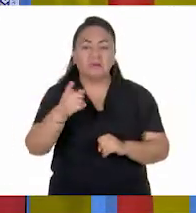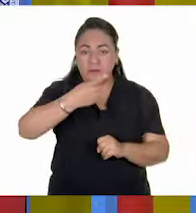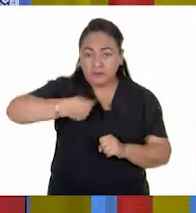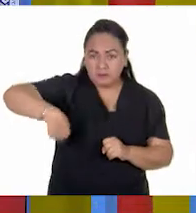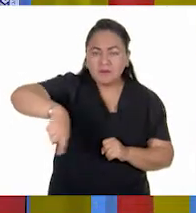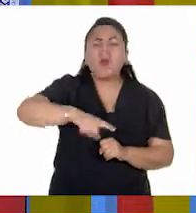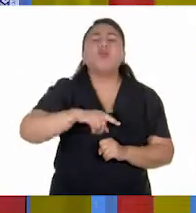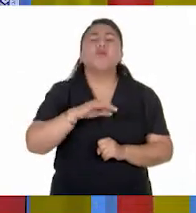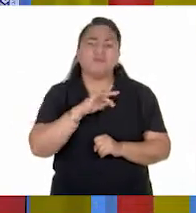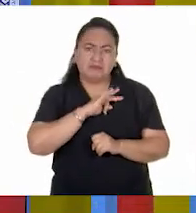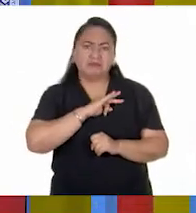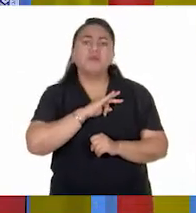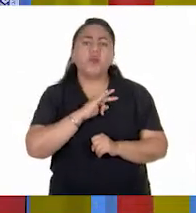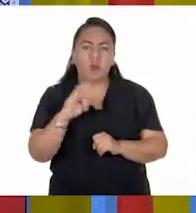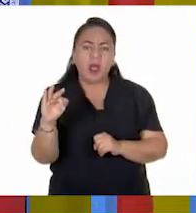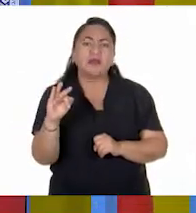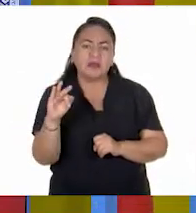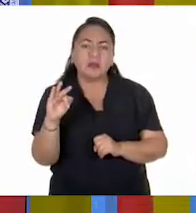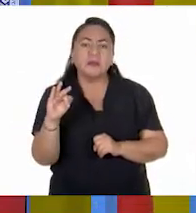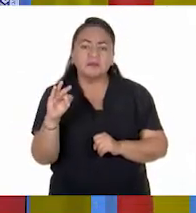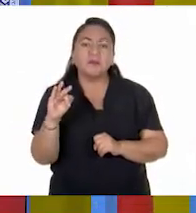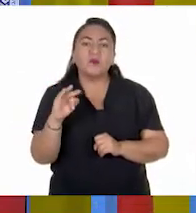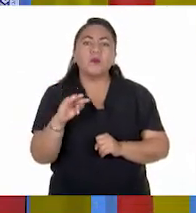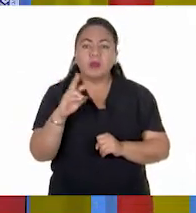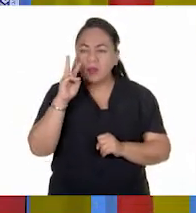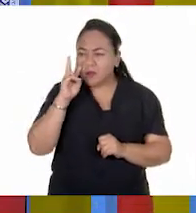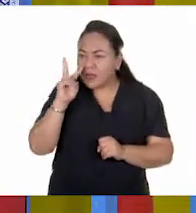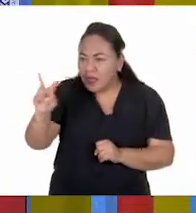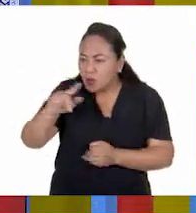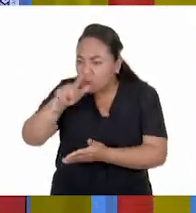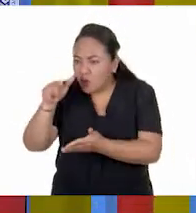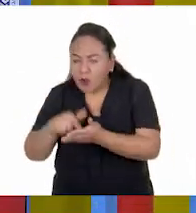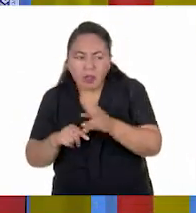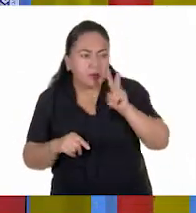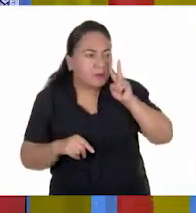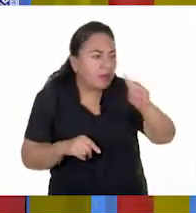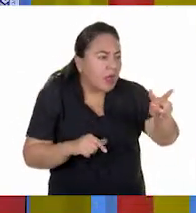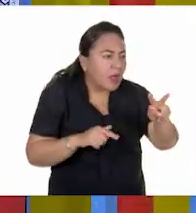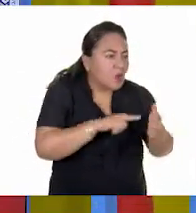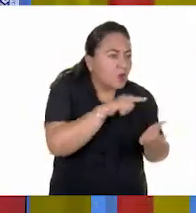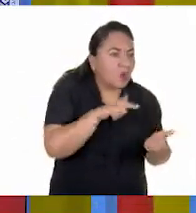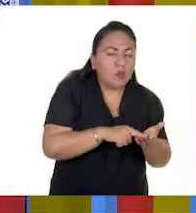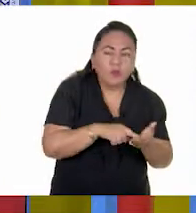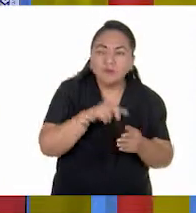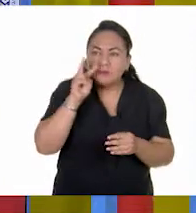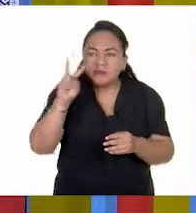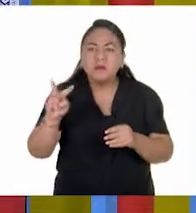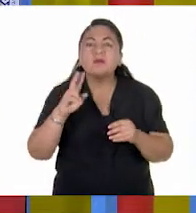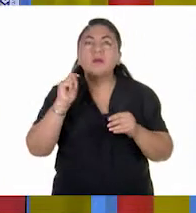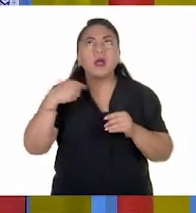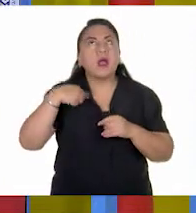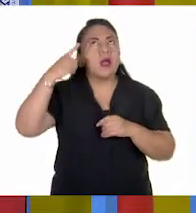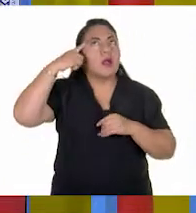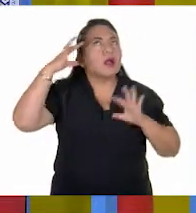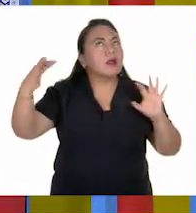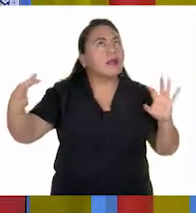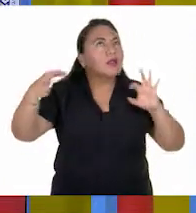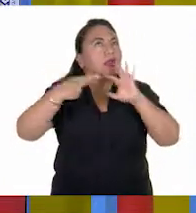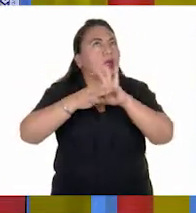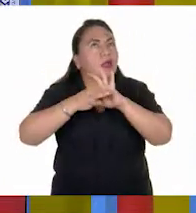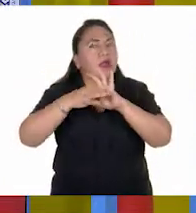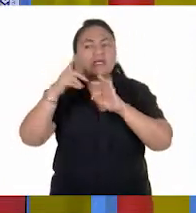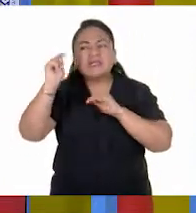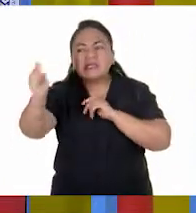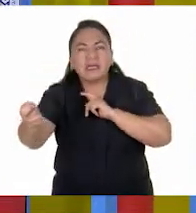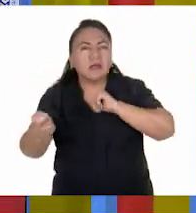Nosotros podemos ubicar los lugares de referencia a través de símbolos que representen una idea.